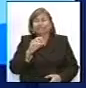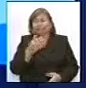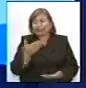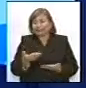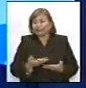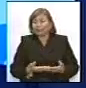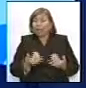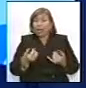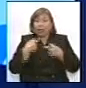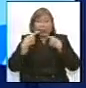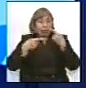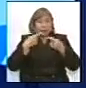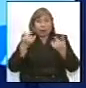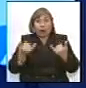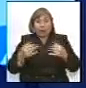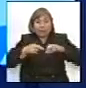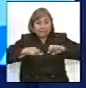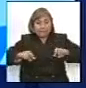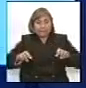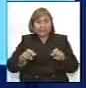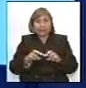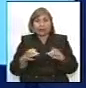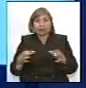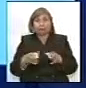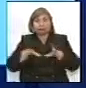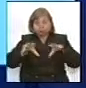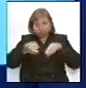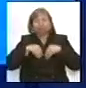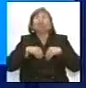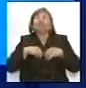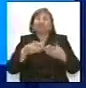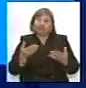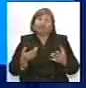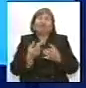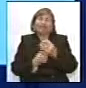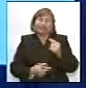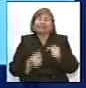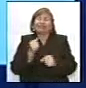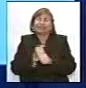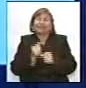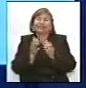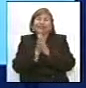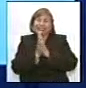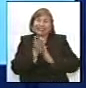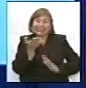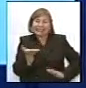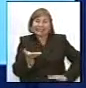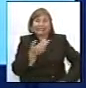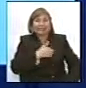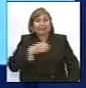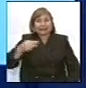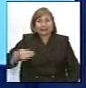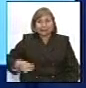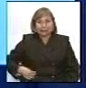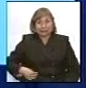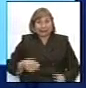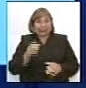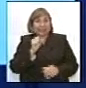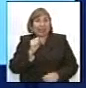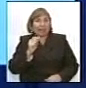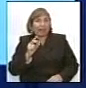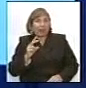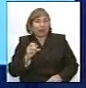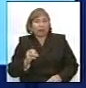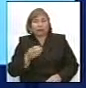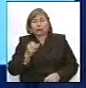Con la información les contamos que el Pleno del Congreso aprobó la cuestión de confianza solicitada por el presidente del Consejo de Ministros, Salvador del Solar.